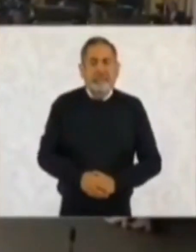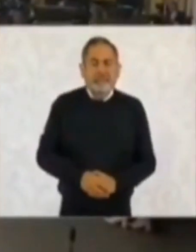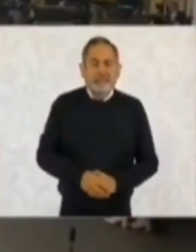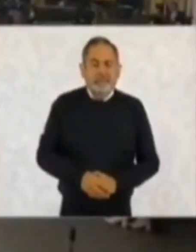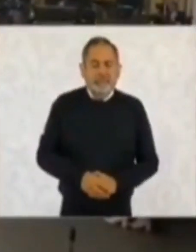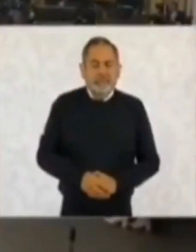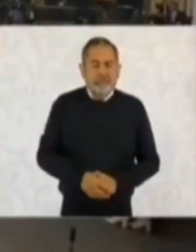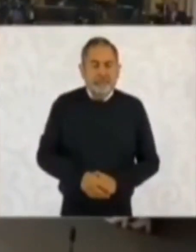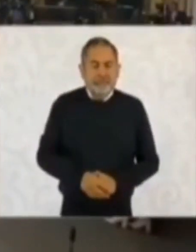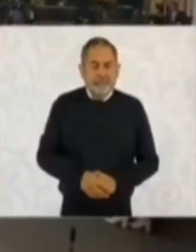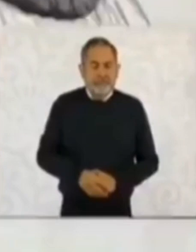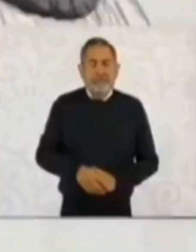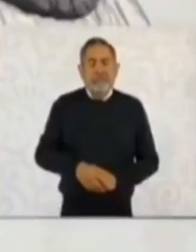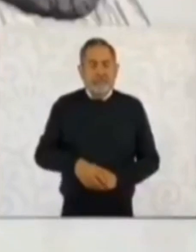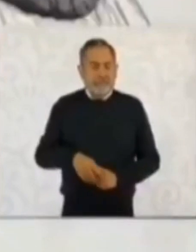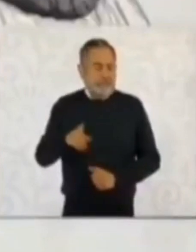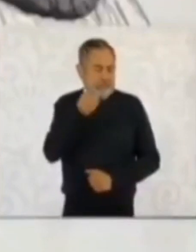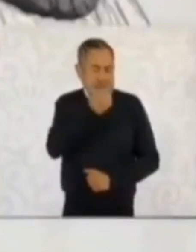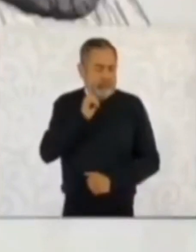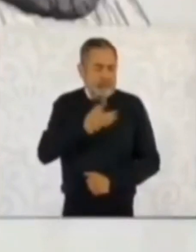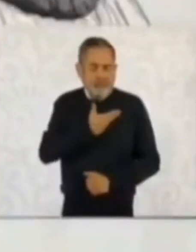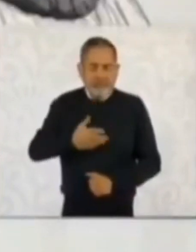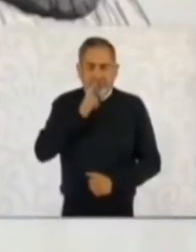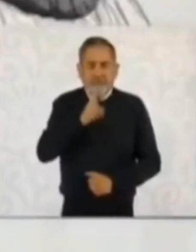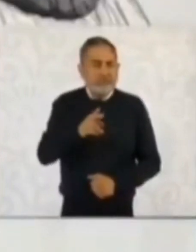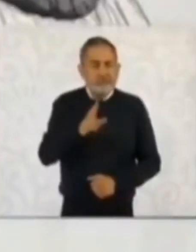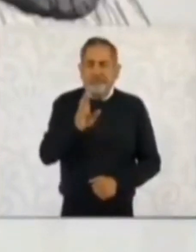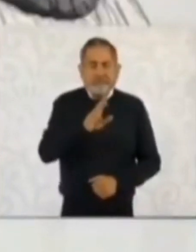Poder Judicial que tenemos ahora.